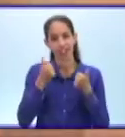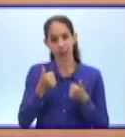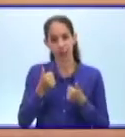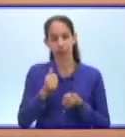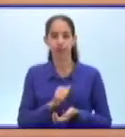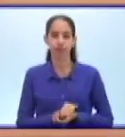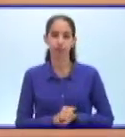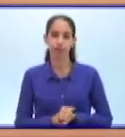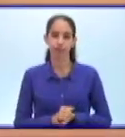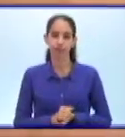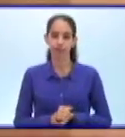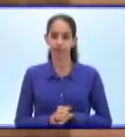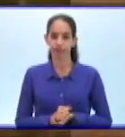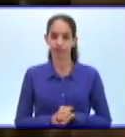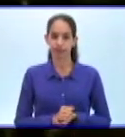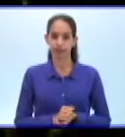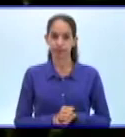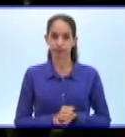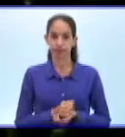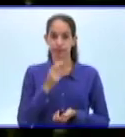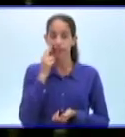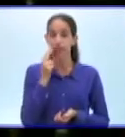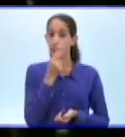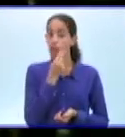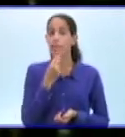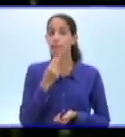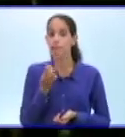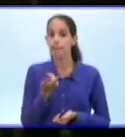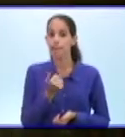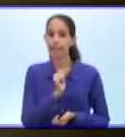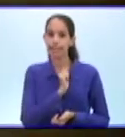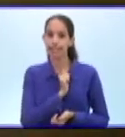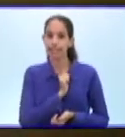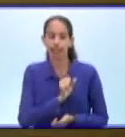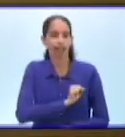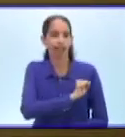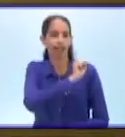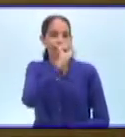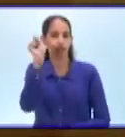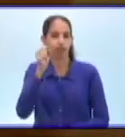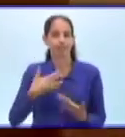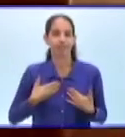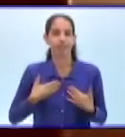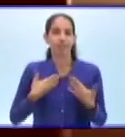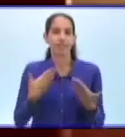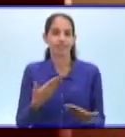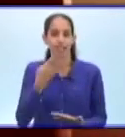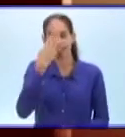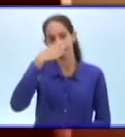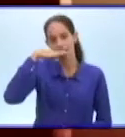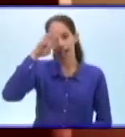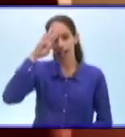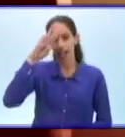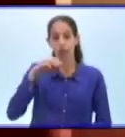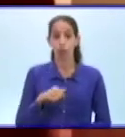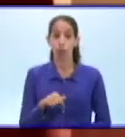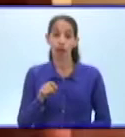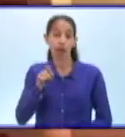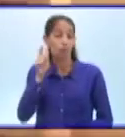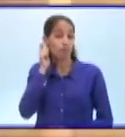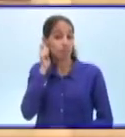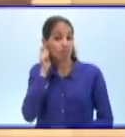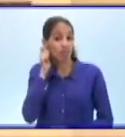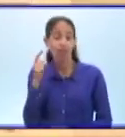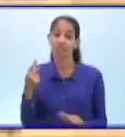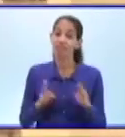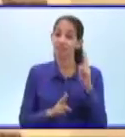verdad. Martí quería dedicar su vida a la libertad de Cuba y ella al hogar. Y aunque tuvieron una relación